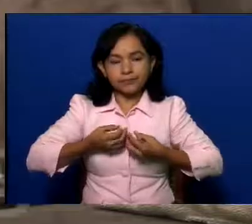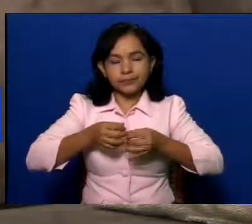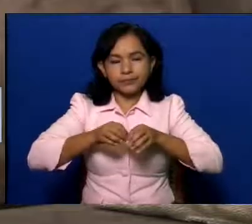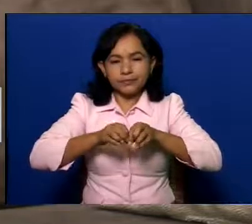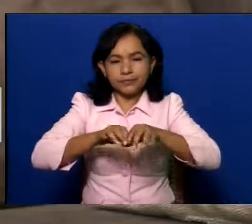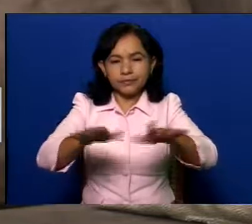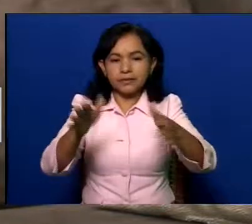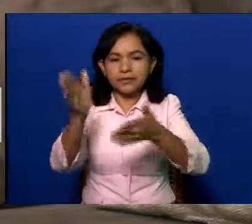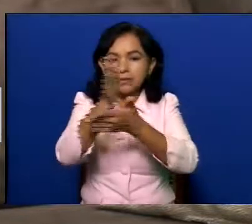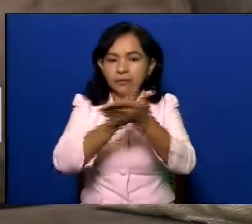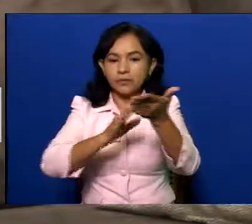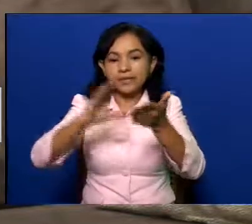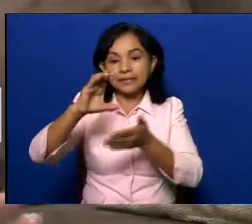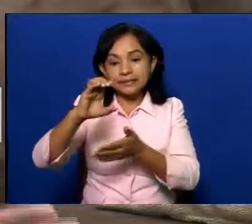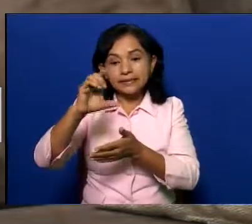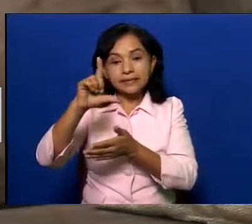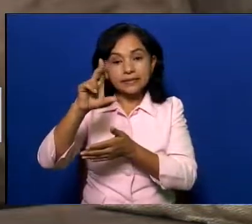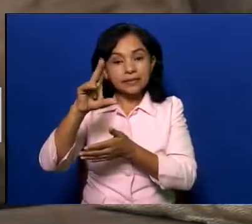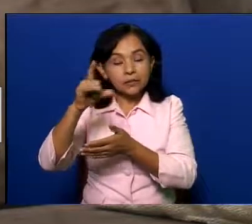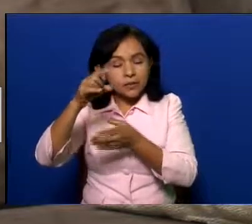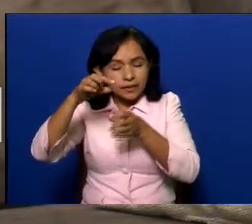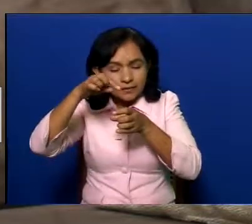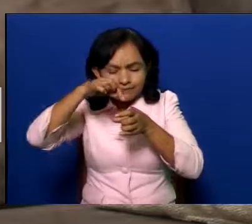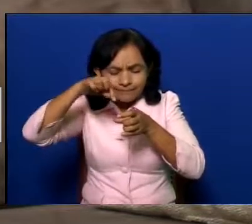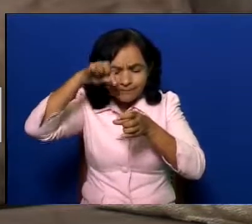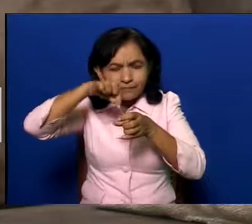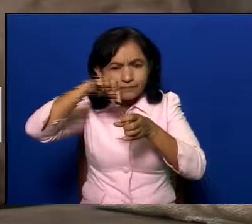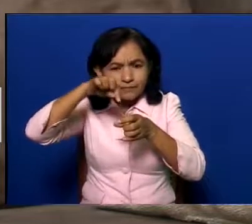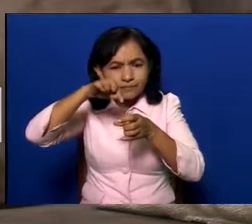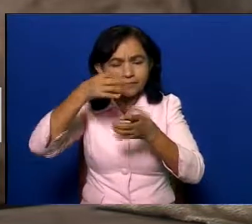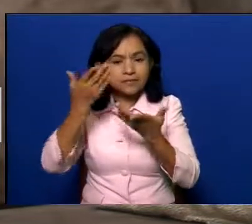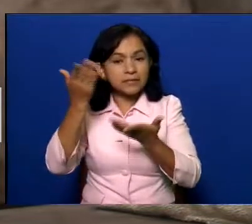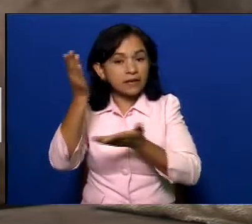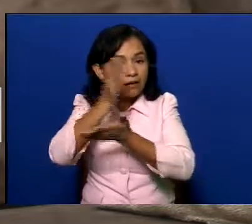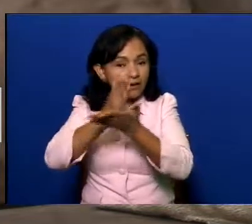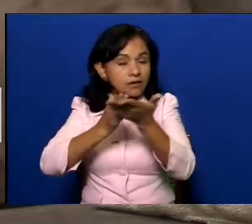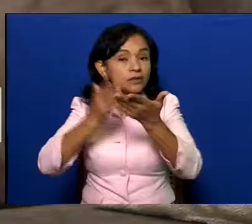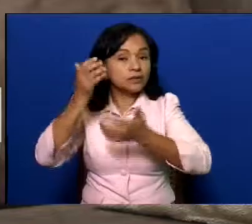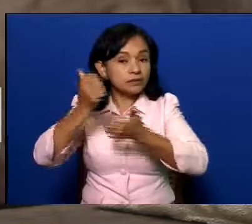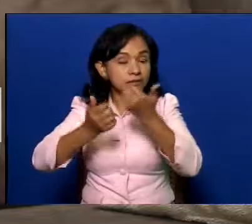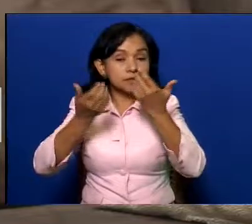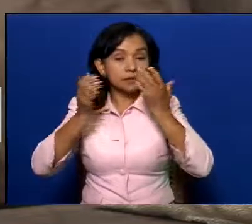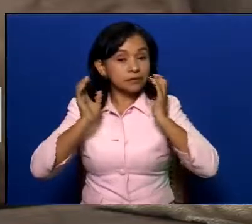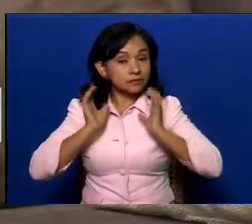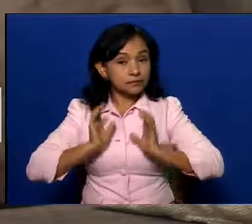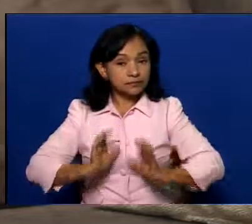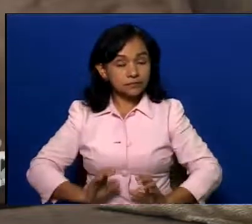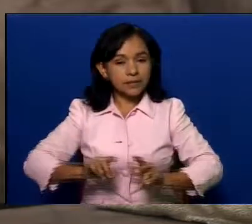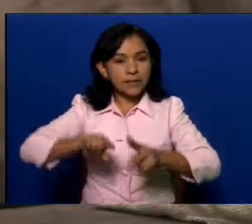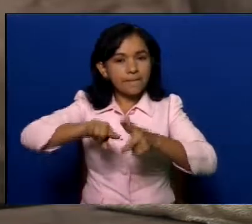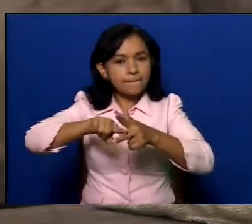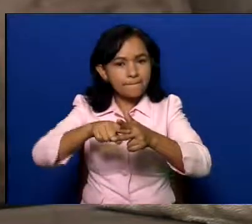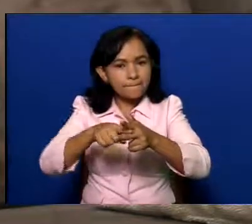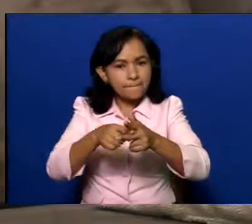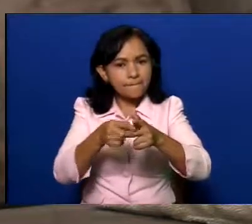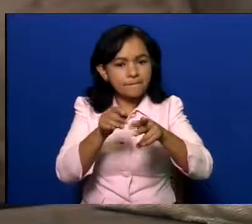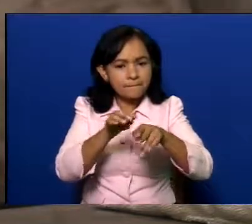exagerado de algunas células que por algunas condiciones que no se sabe, empiezan a